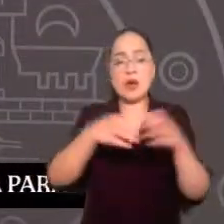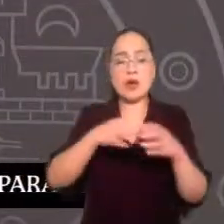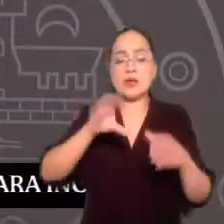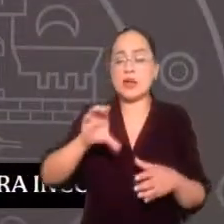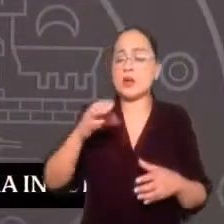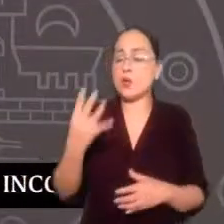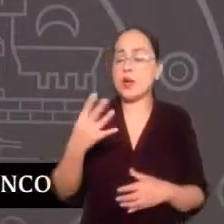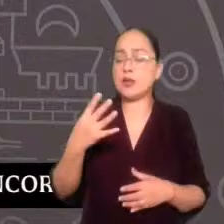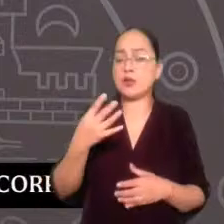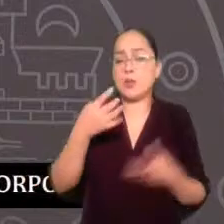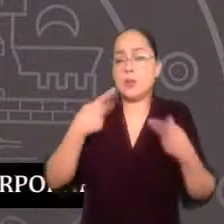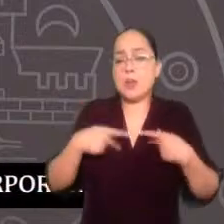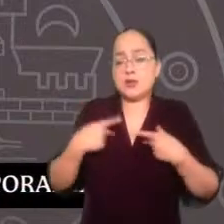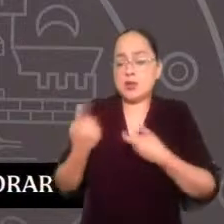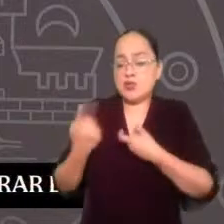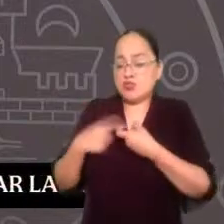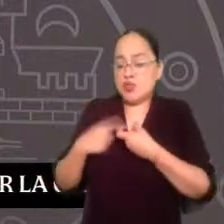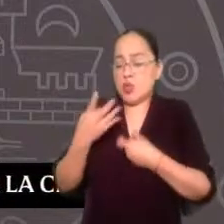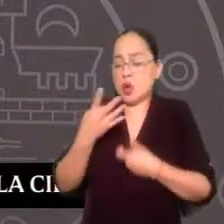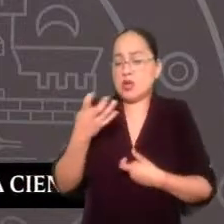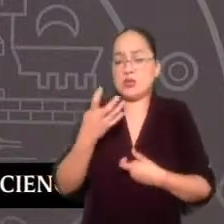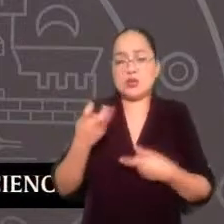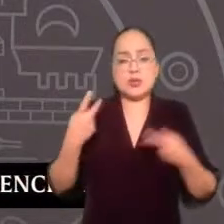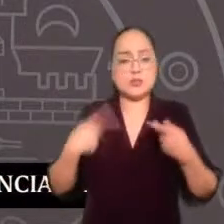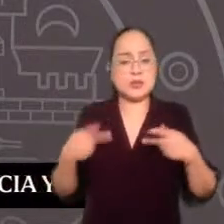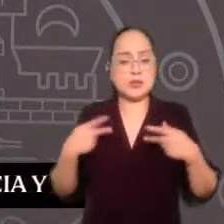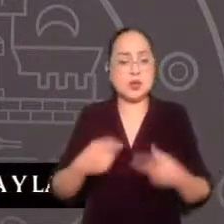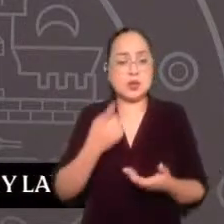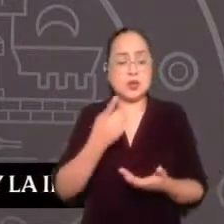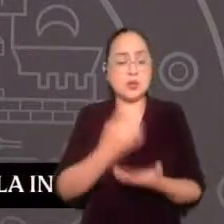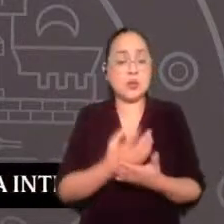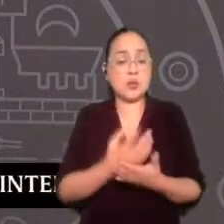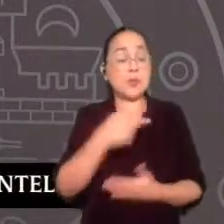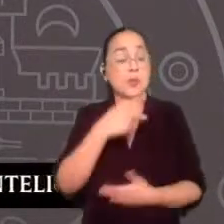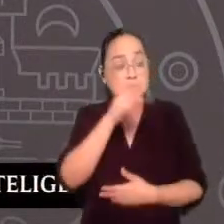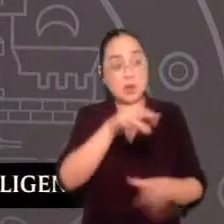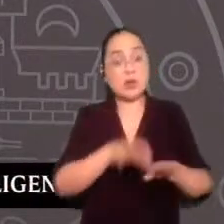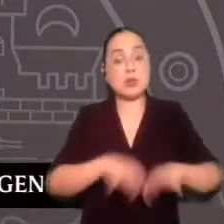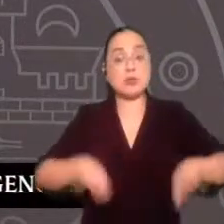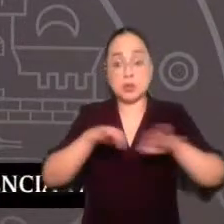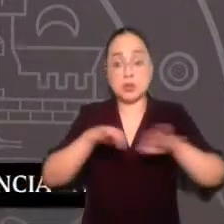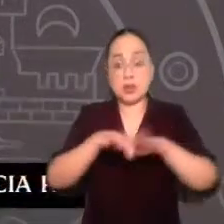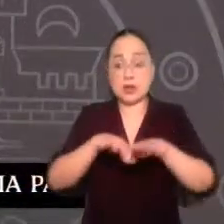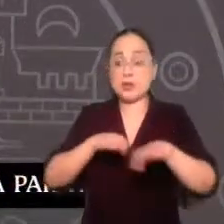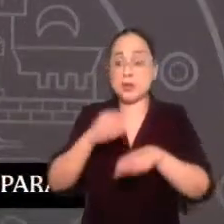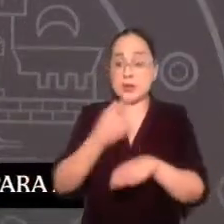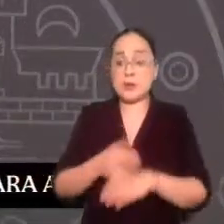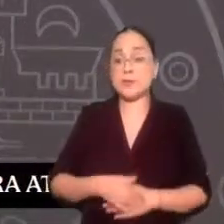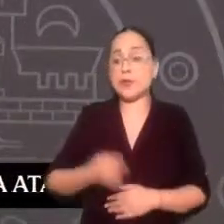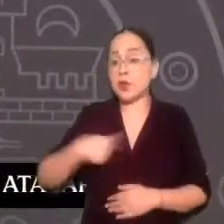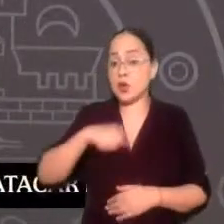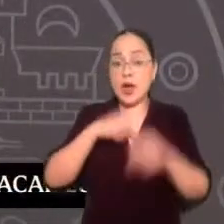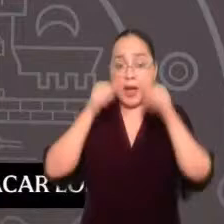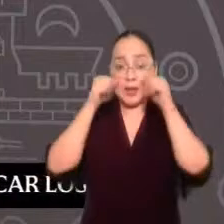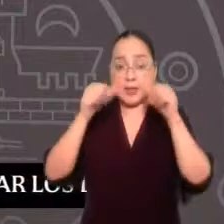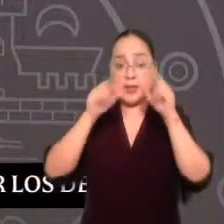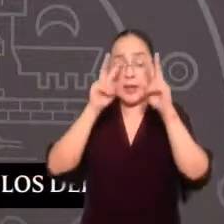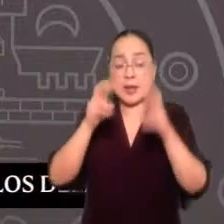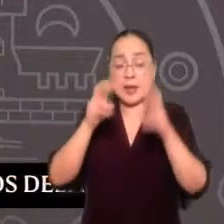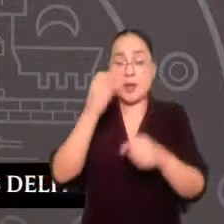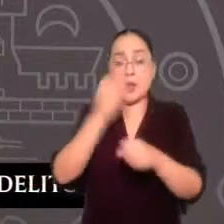C4 o 200, lo que ustedes quieran, pero es un número importante. Hemos estado atentos a esas cosas. Hoy lo estoy hablando